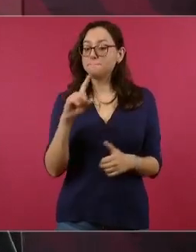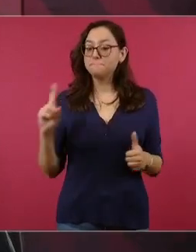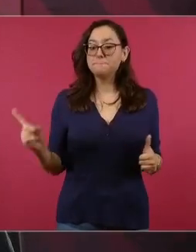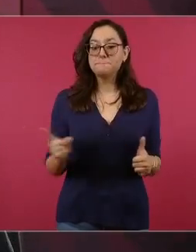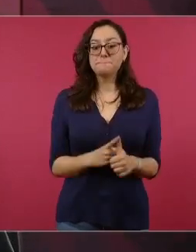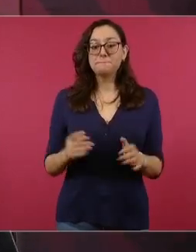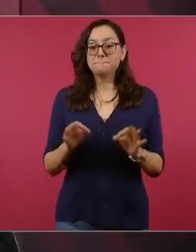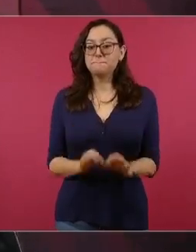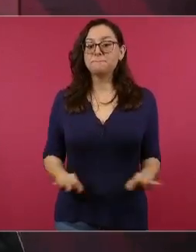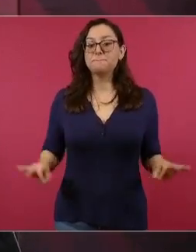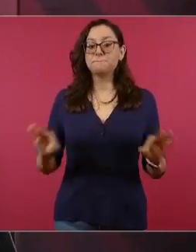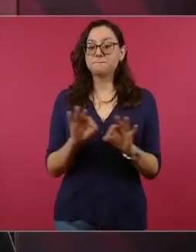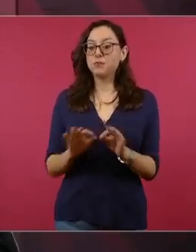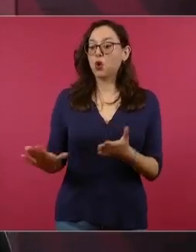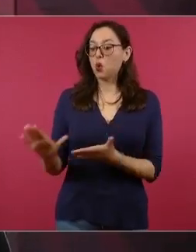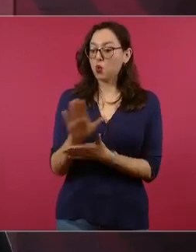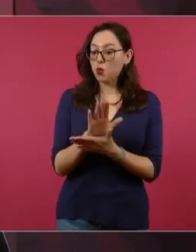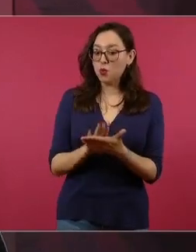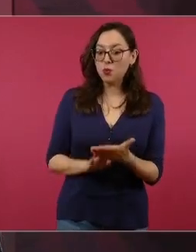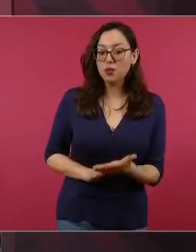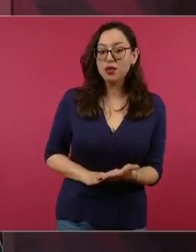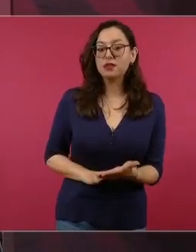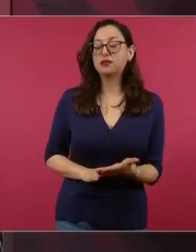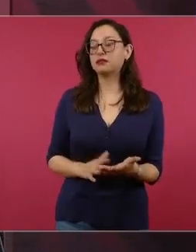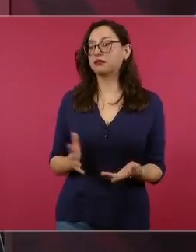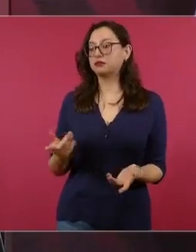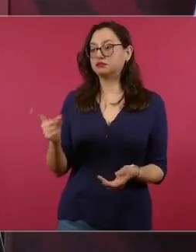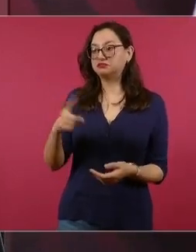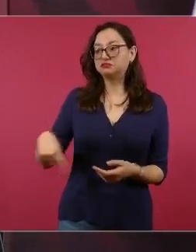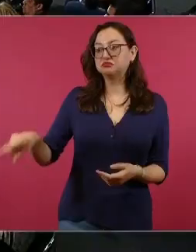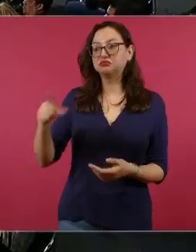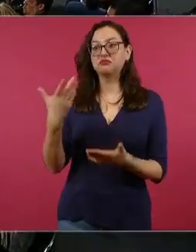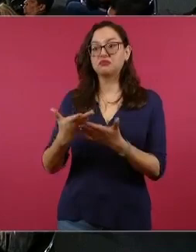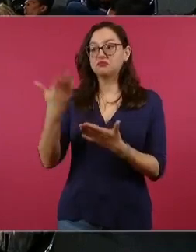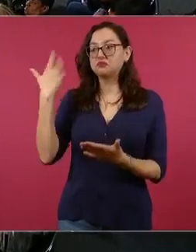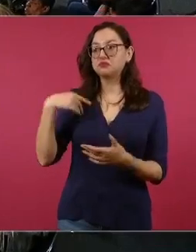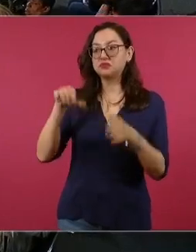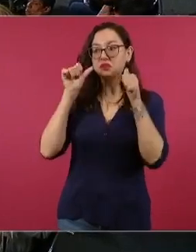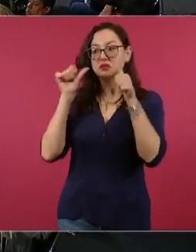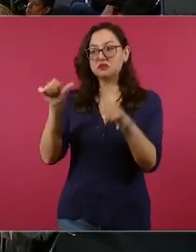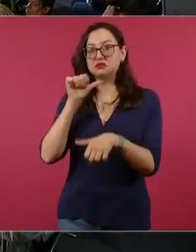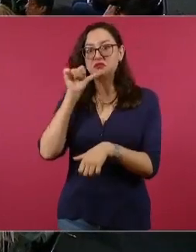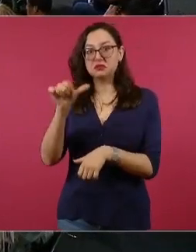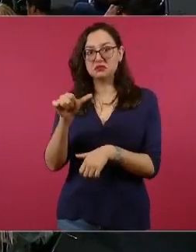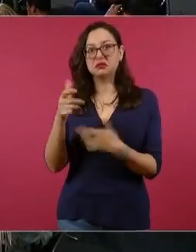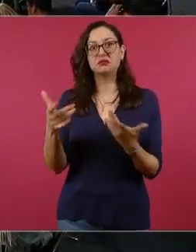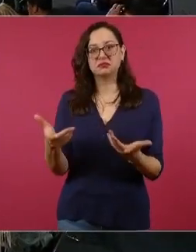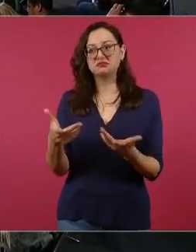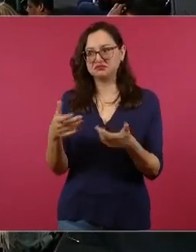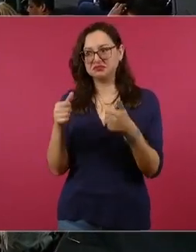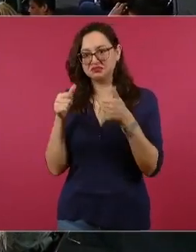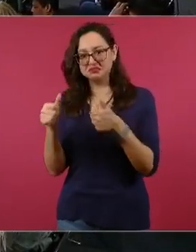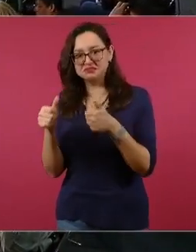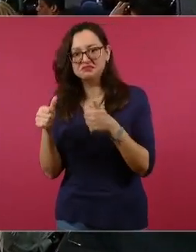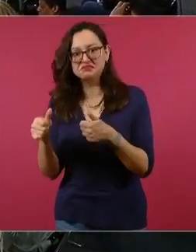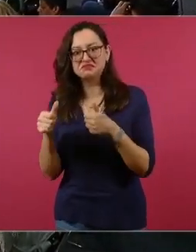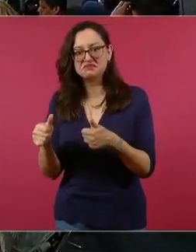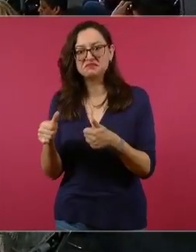humilde, a los olvidados, a los humillados. Eso es muy importante,